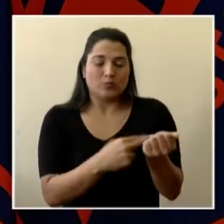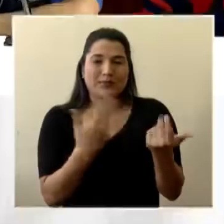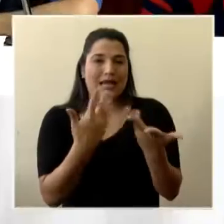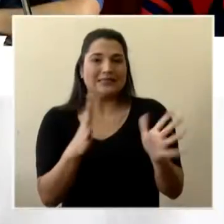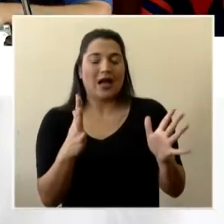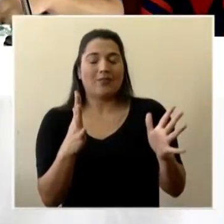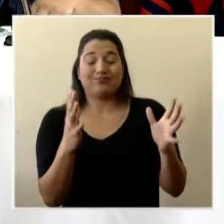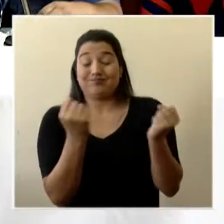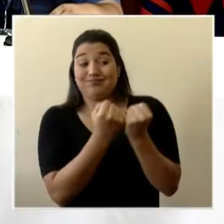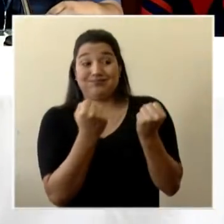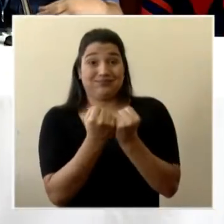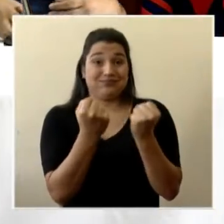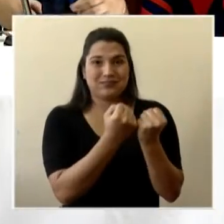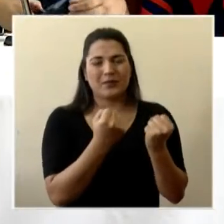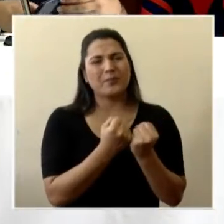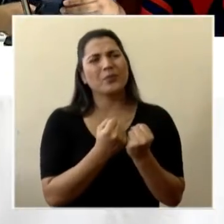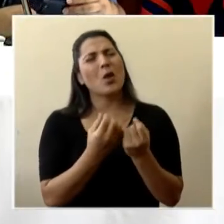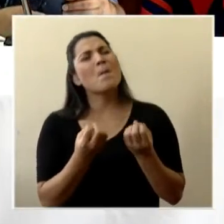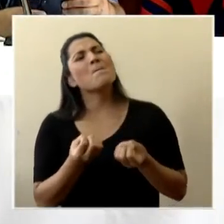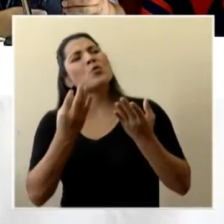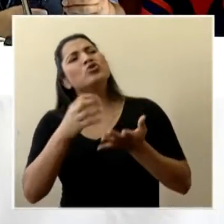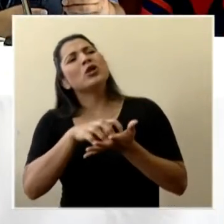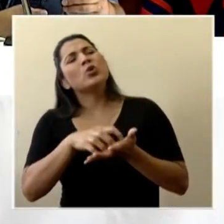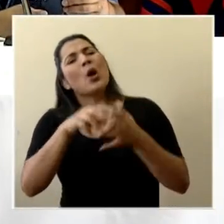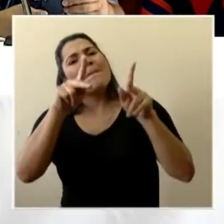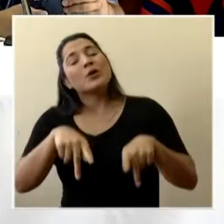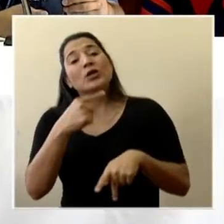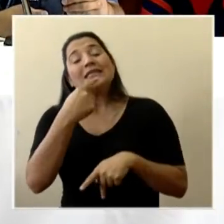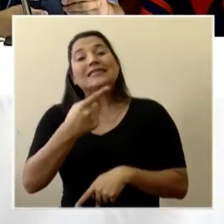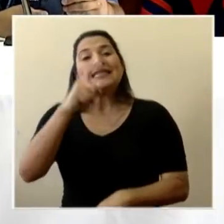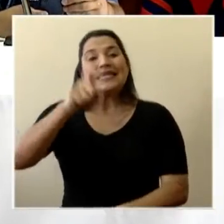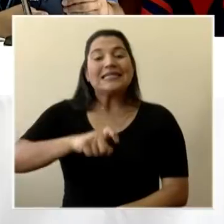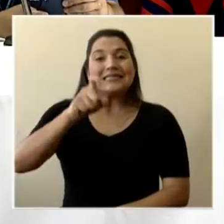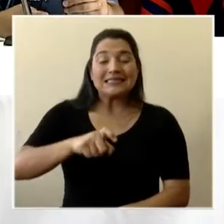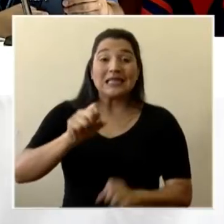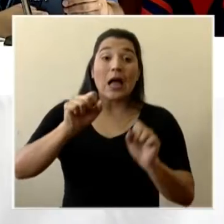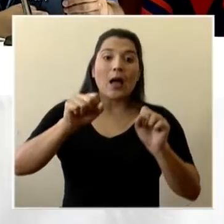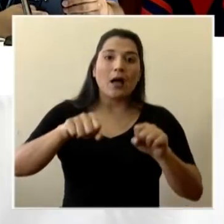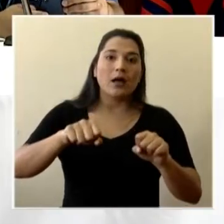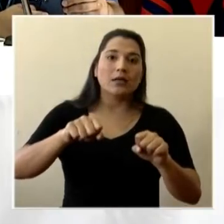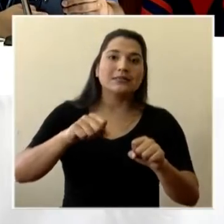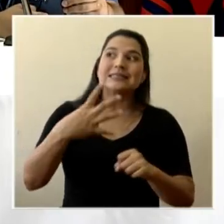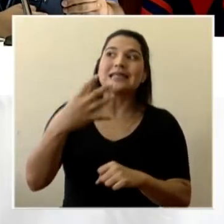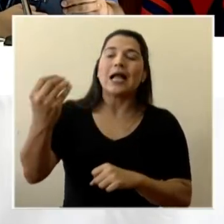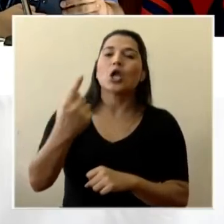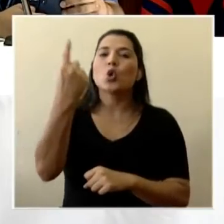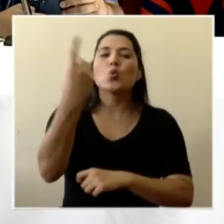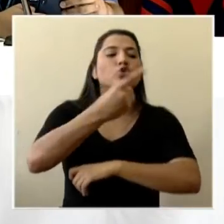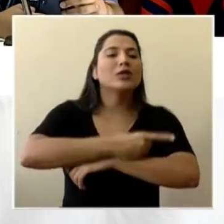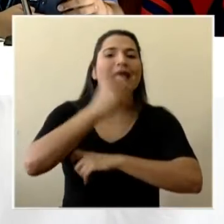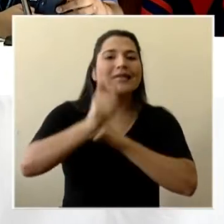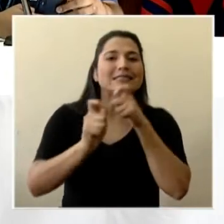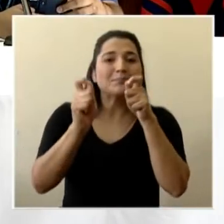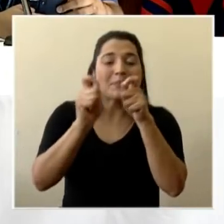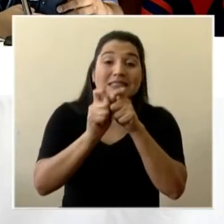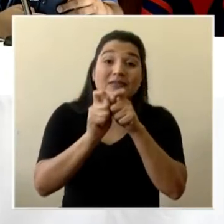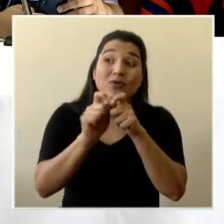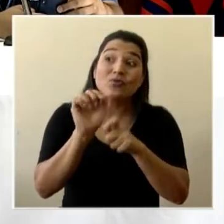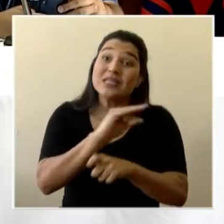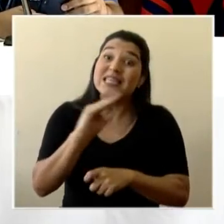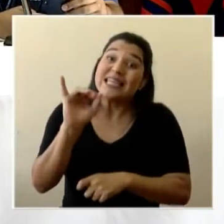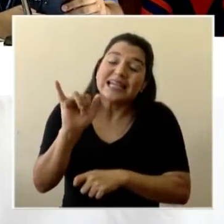Don Michael, tenemos muchas dudas de las personas que dicen que necesitan transitar un día en específico y que justo coincide con la placa